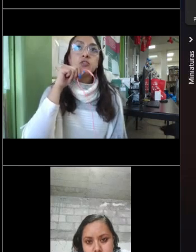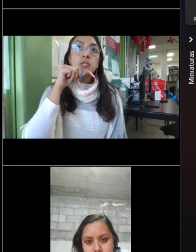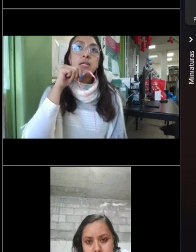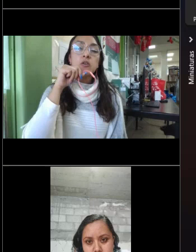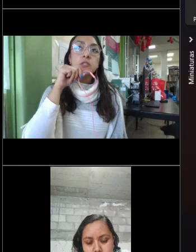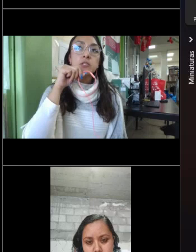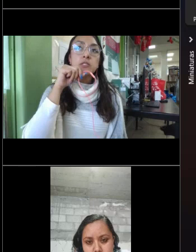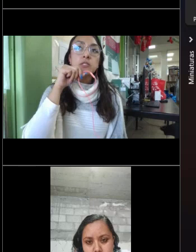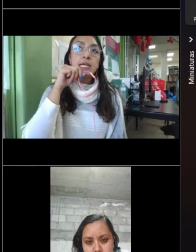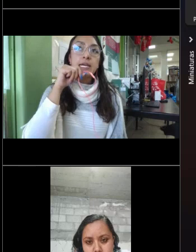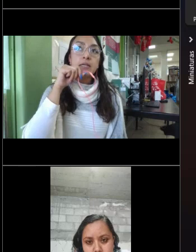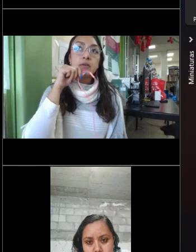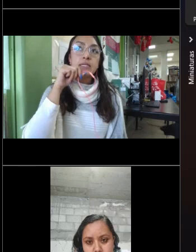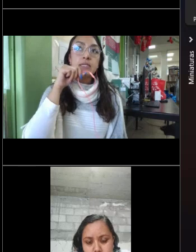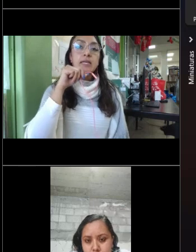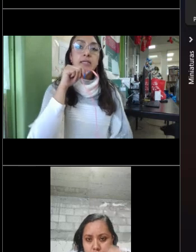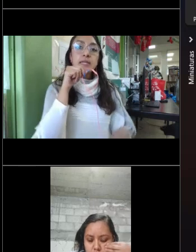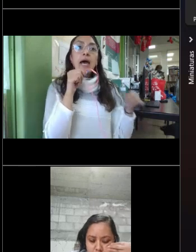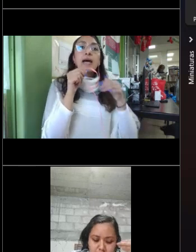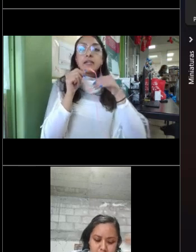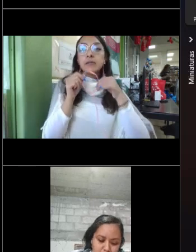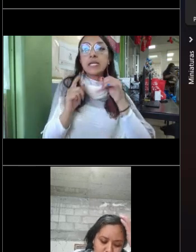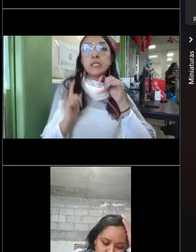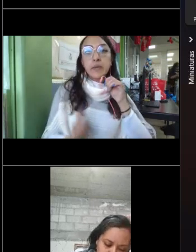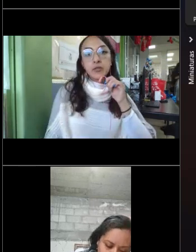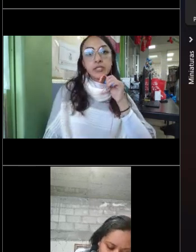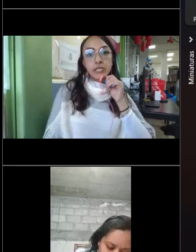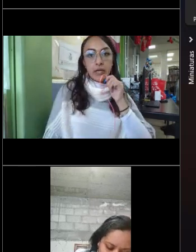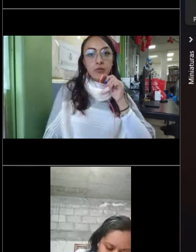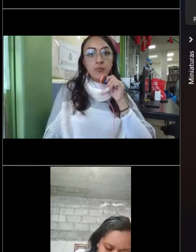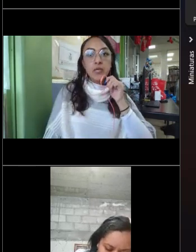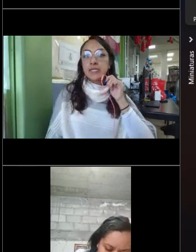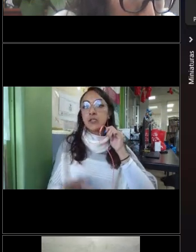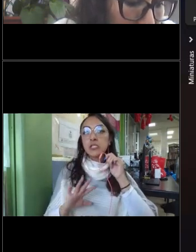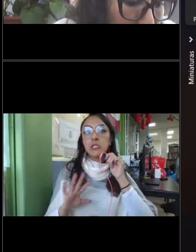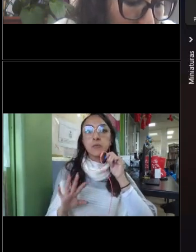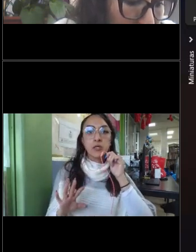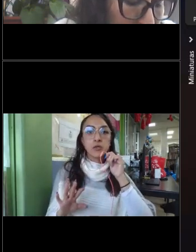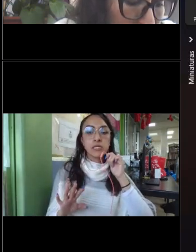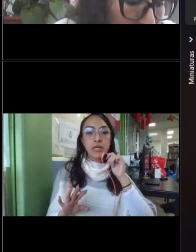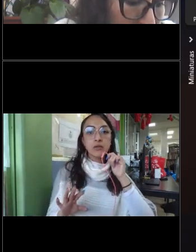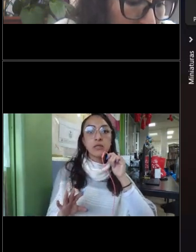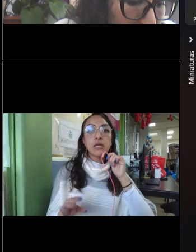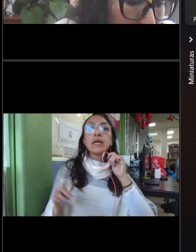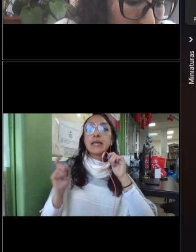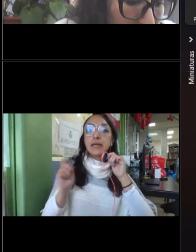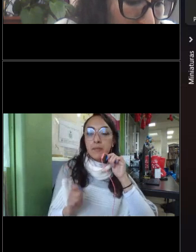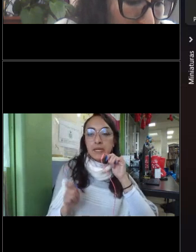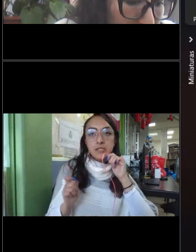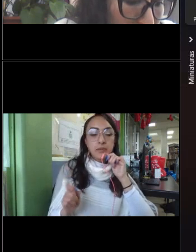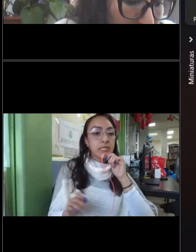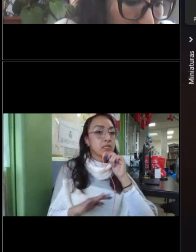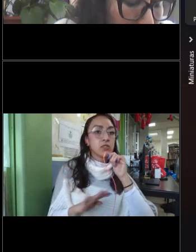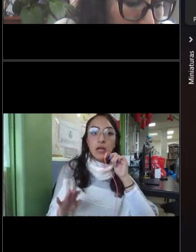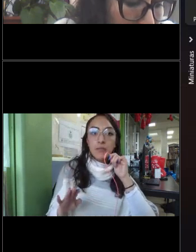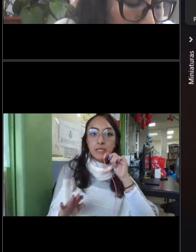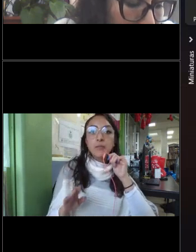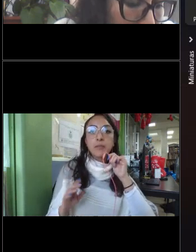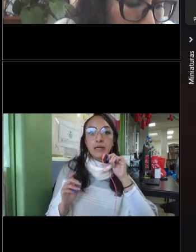van a funcionar como tal en la lengua de señas a través del español signado. Si no es español signado, que me va a